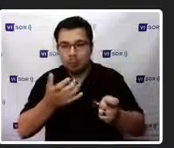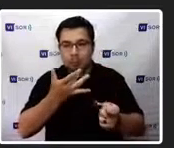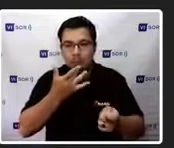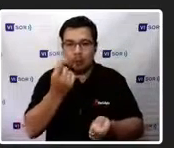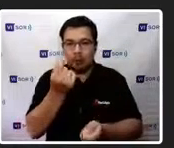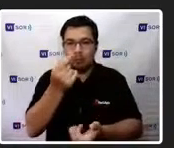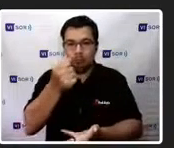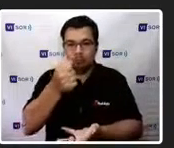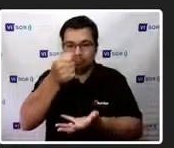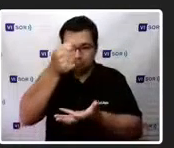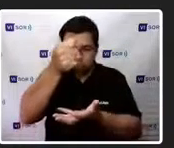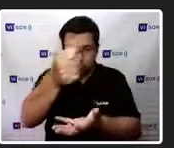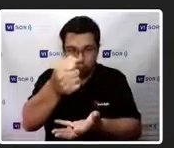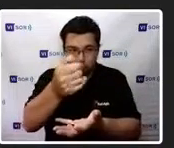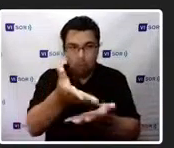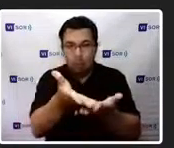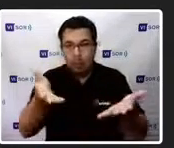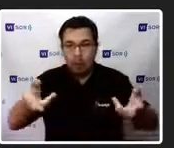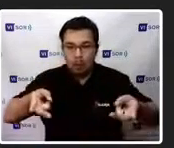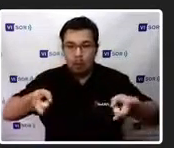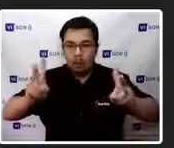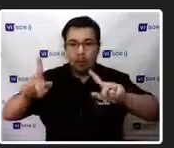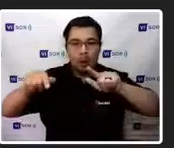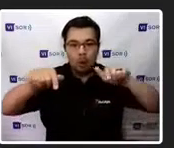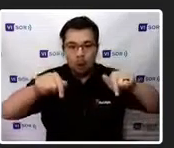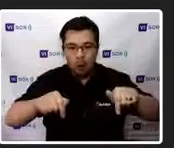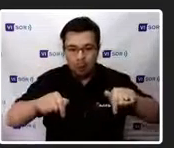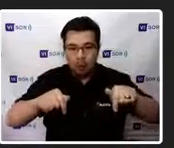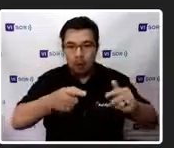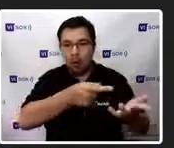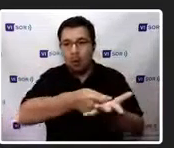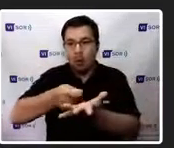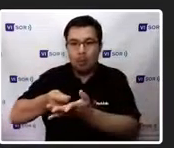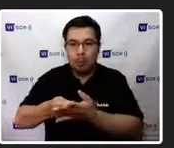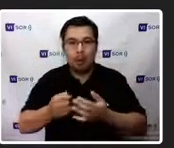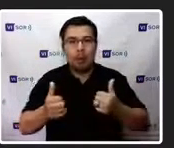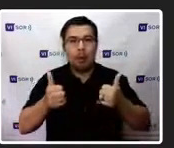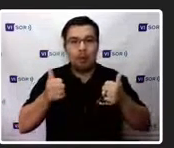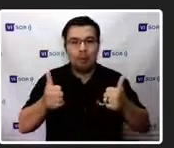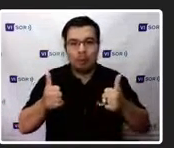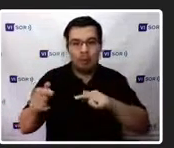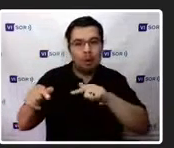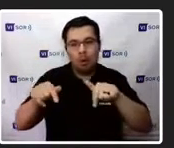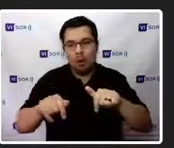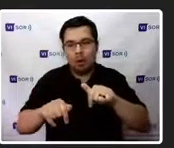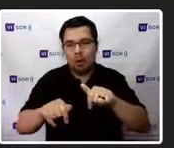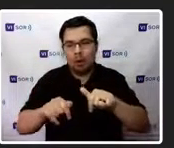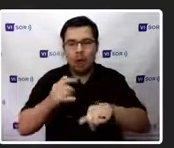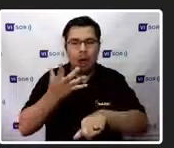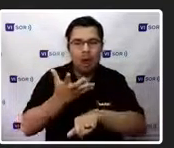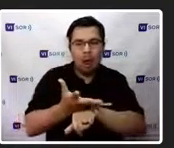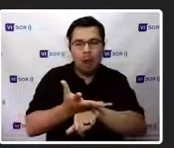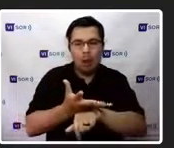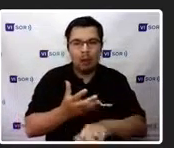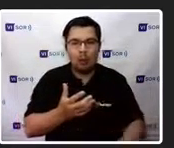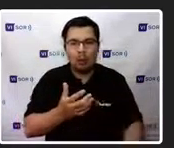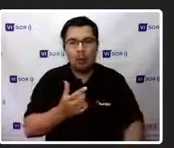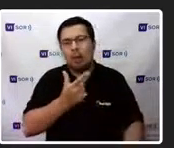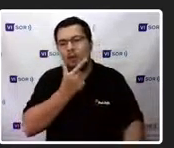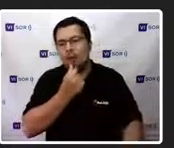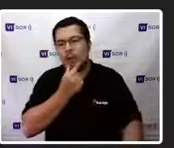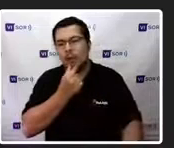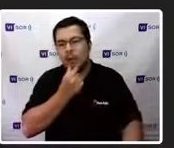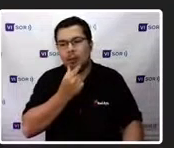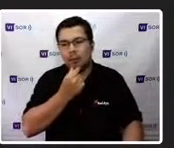día equiparse bien, sobre todo que hoy día hay muchas más posibilidades de equiparse no tan caro y de buena calidad como antes,